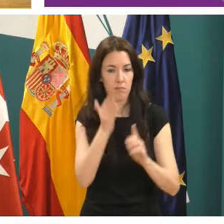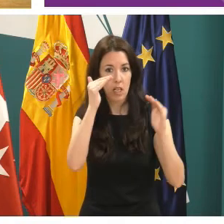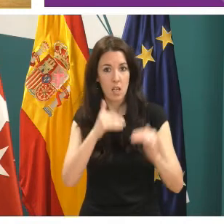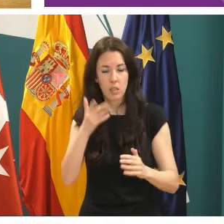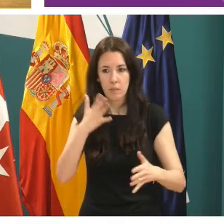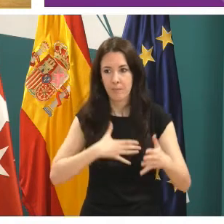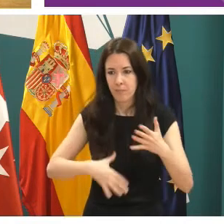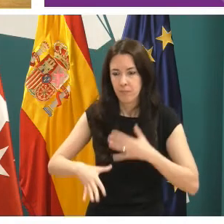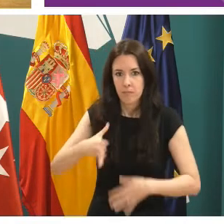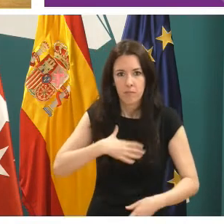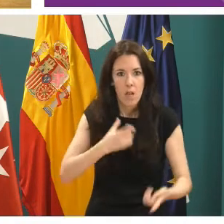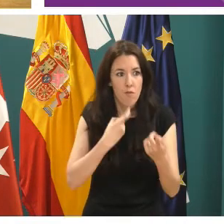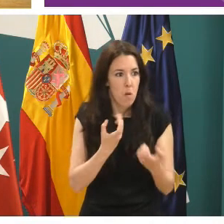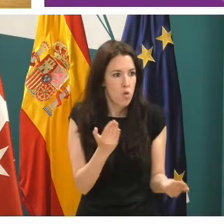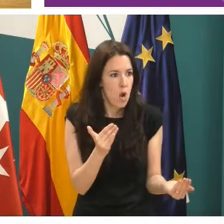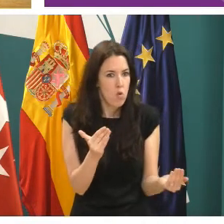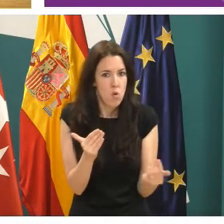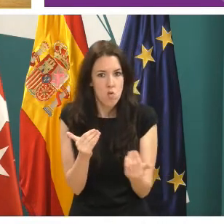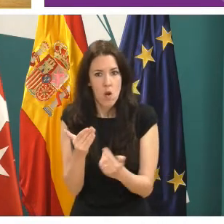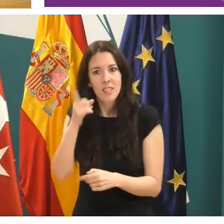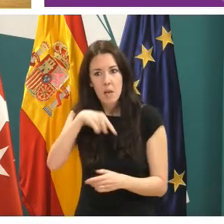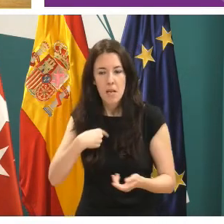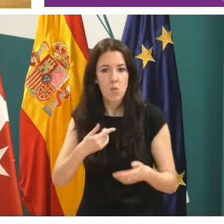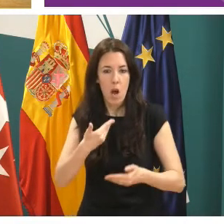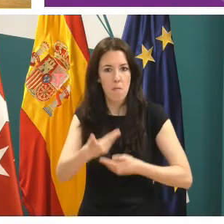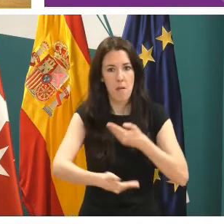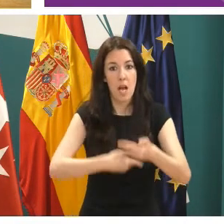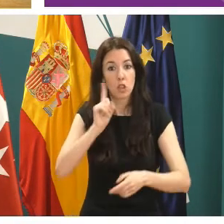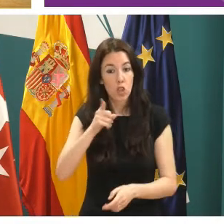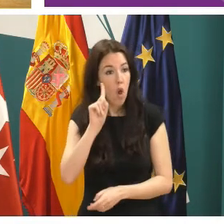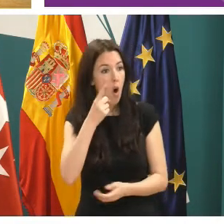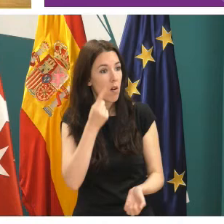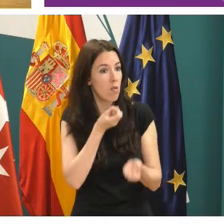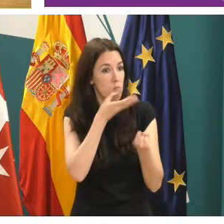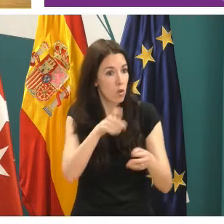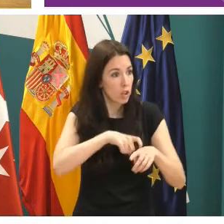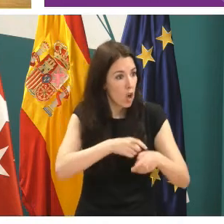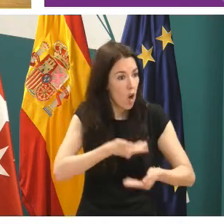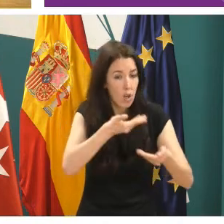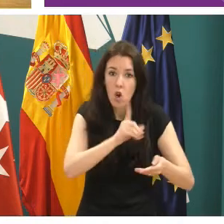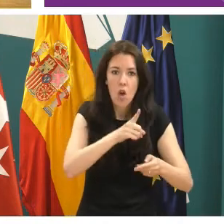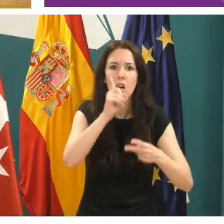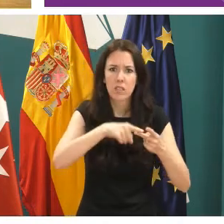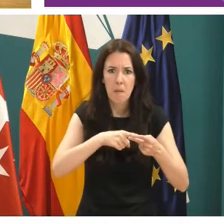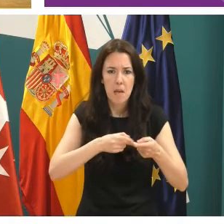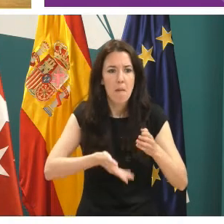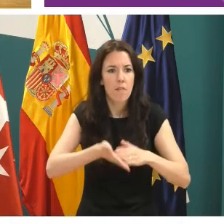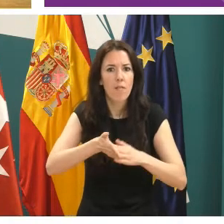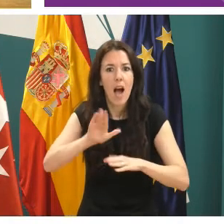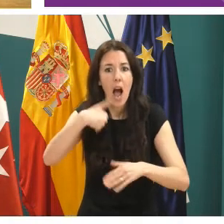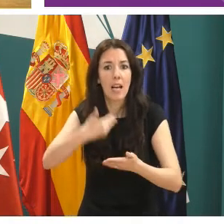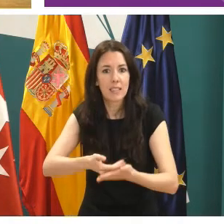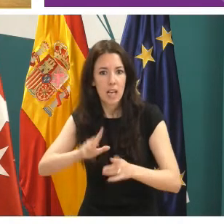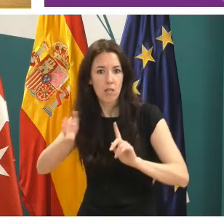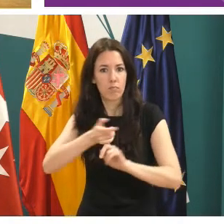la desinformación, también durante el peregrinaje, no solo durante el diagnóstico, sino durante el peregrinaje de esa búsqueda de